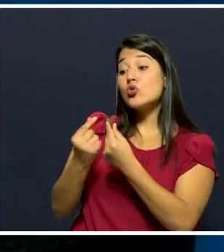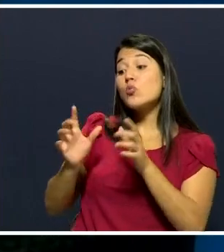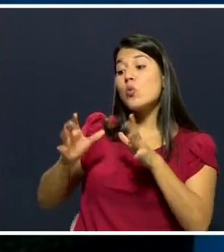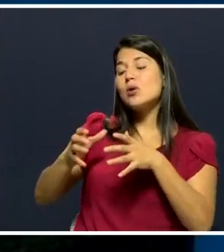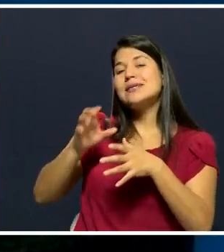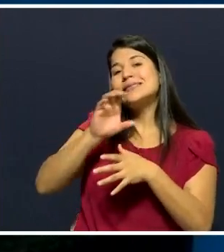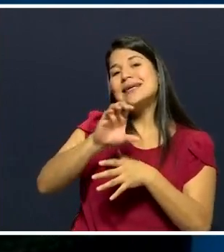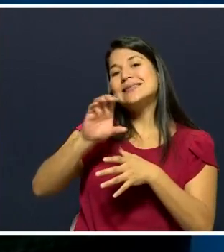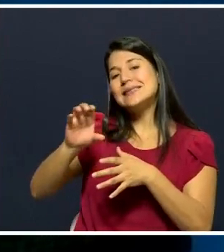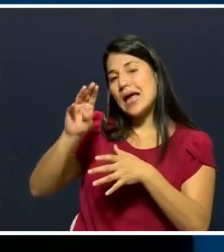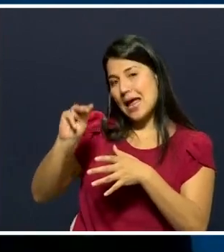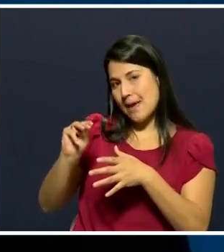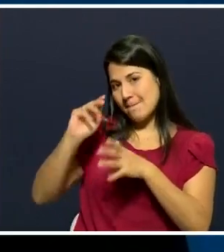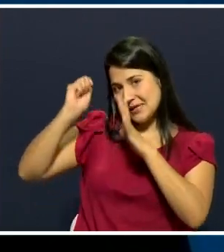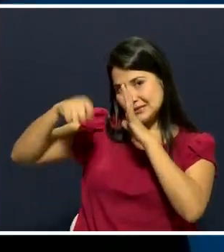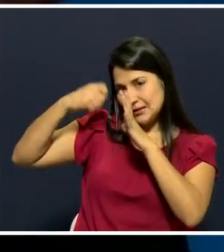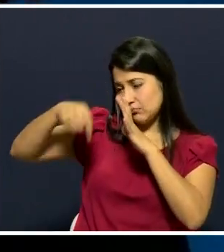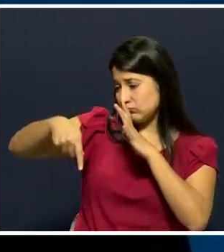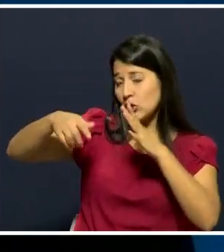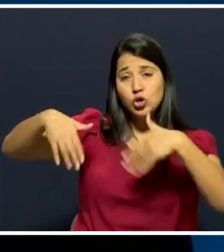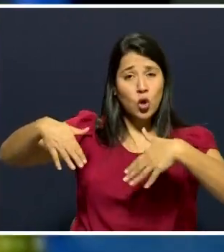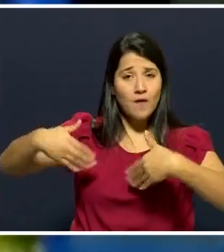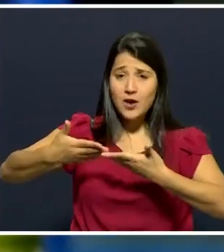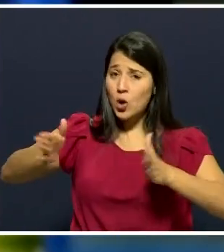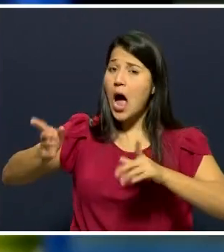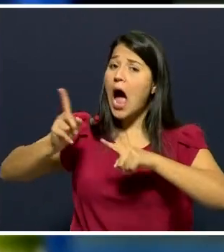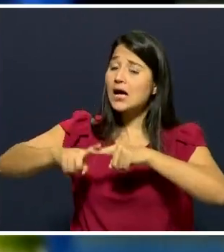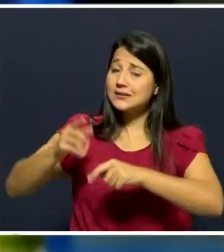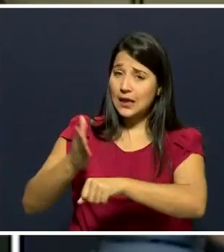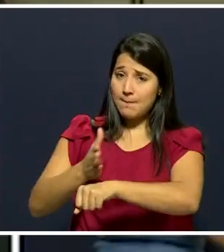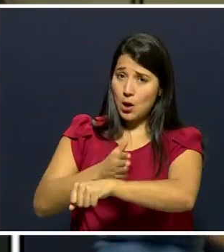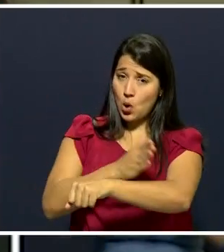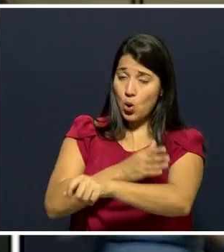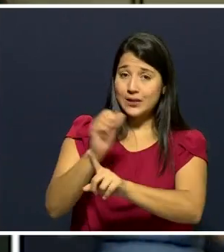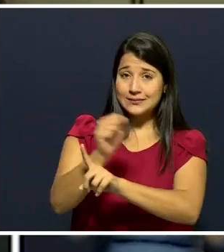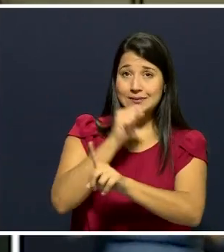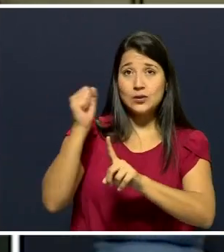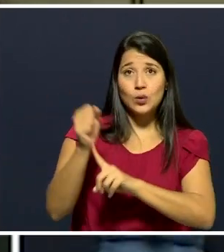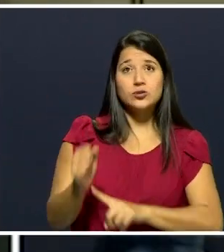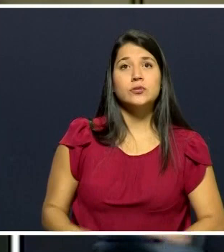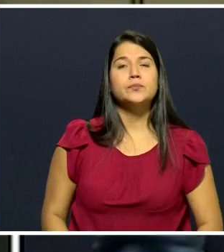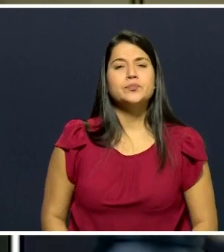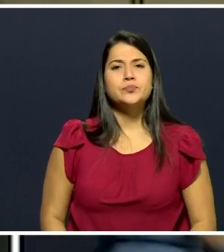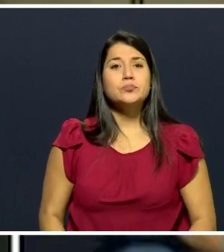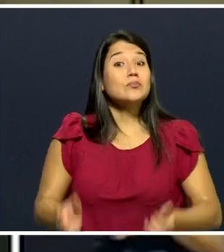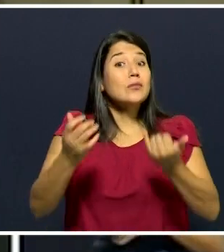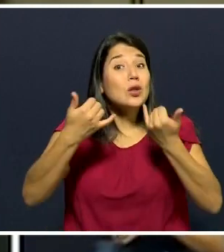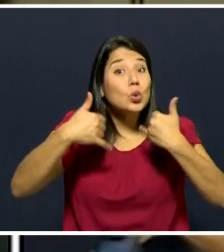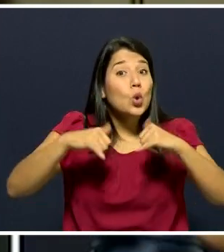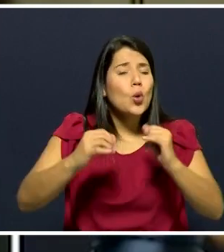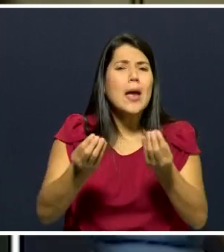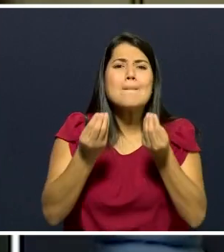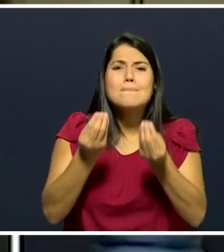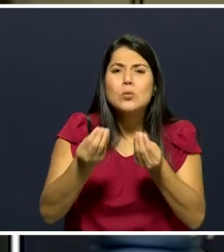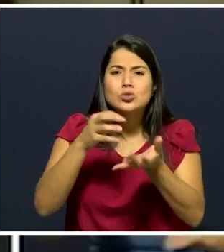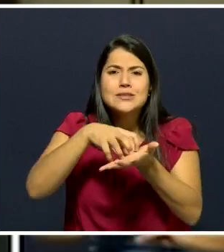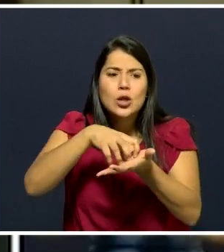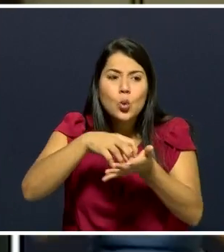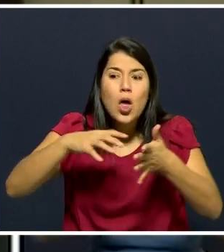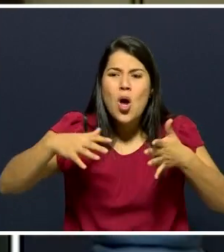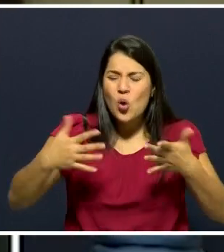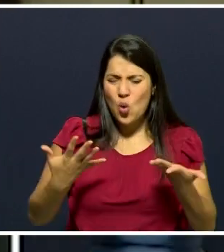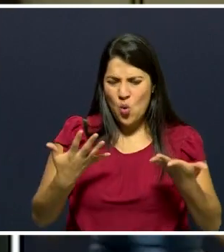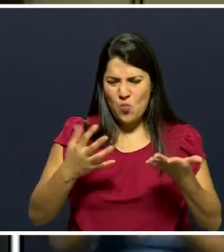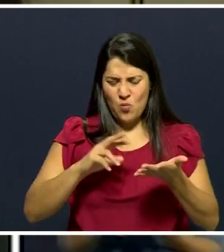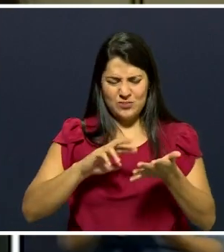CCM Cinemas, quienes no abrirán hasta que mejore la situación. Hay muchísimas dudas en cómo se va a aplicar ese 25